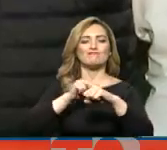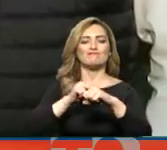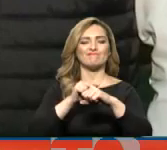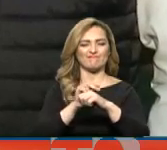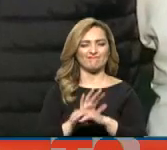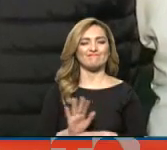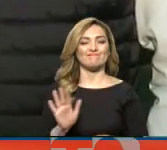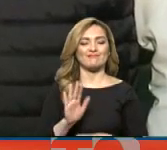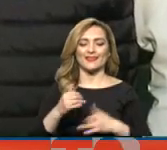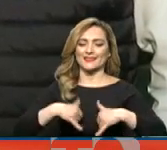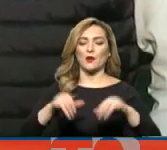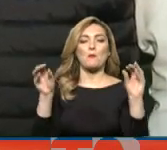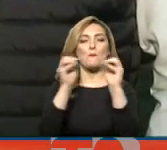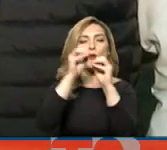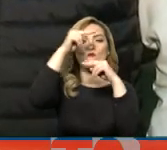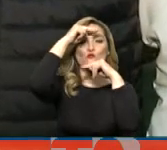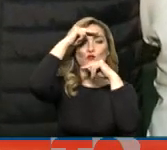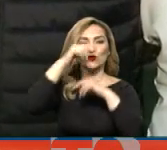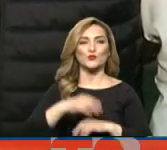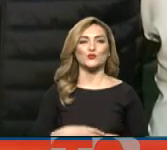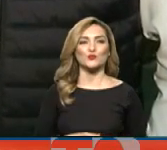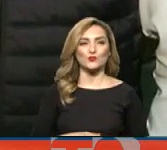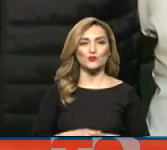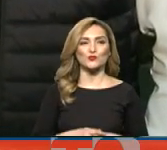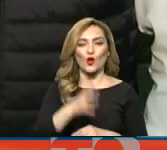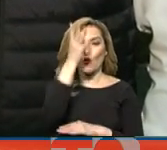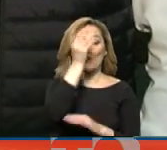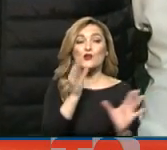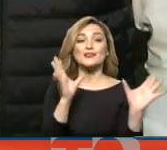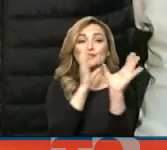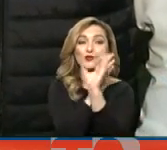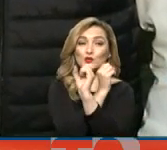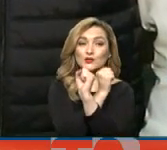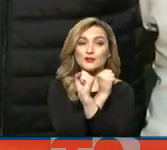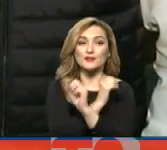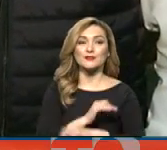Justicia. Seguimos con más información en estudios. Amigos, buenas noches.